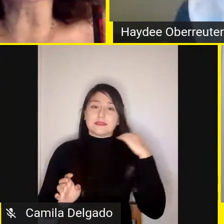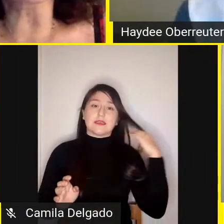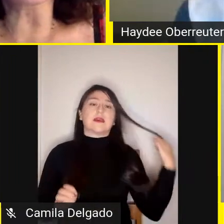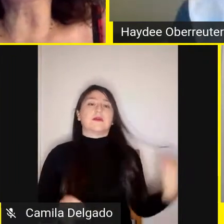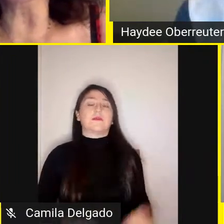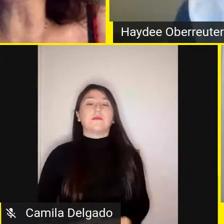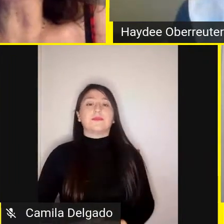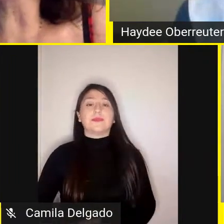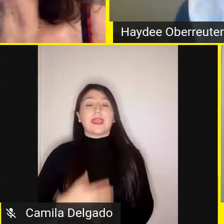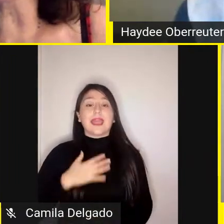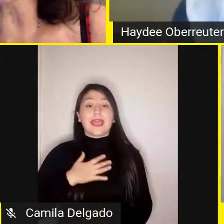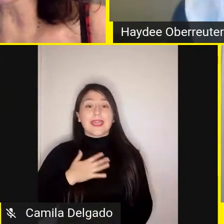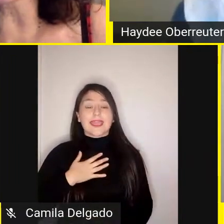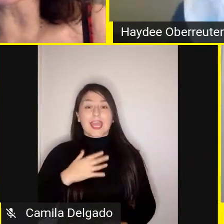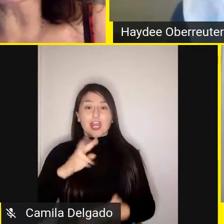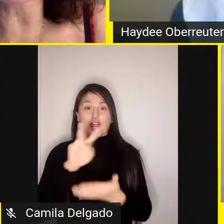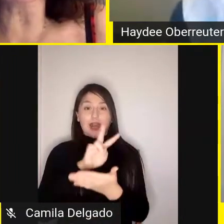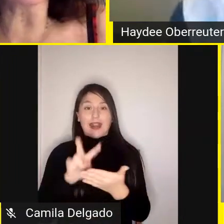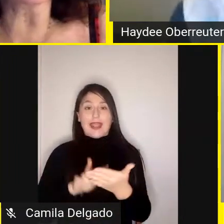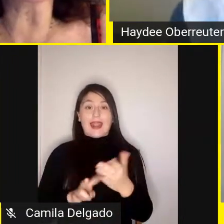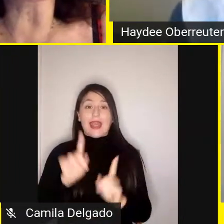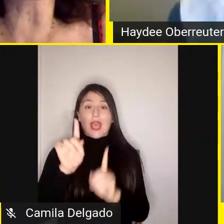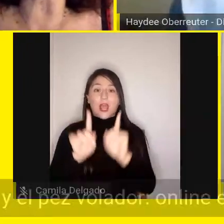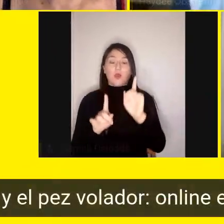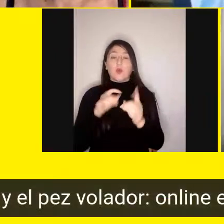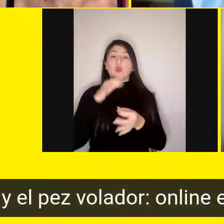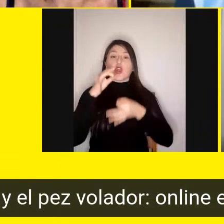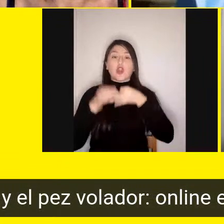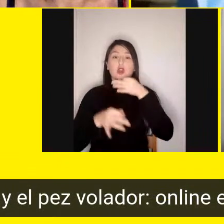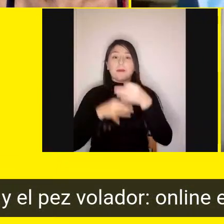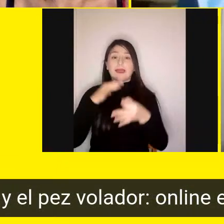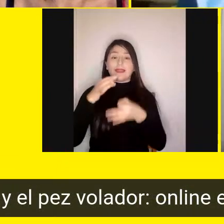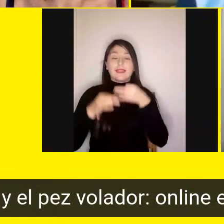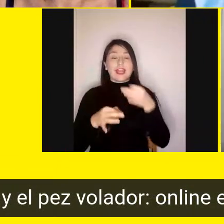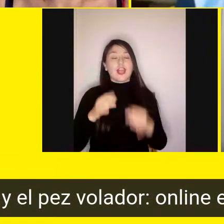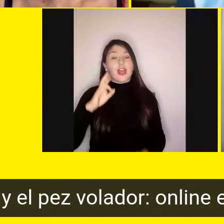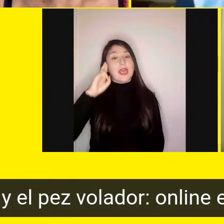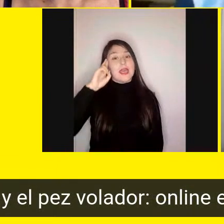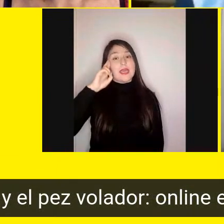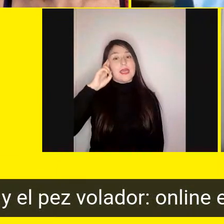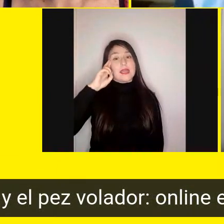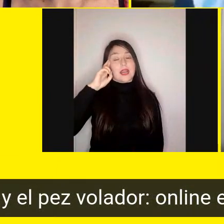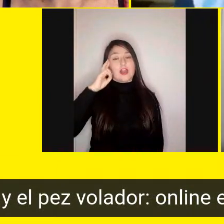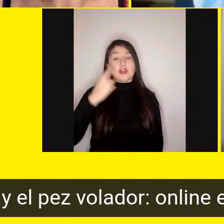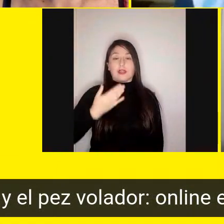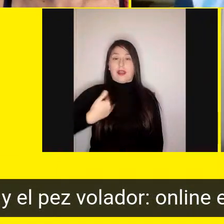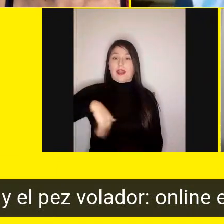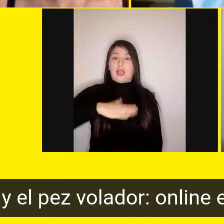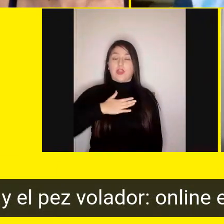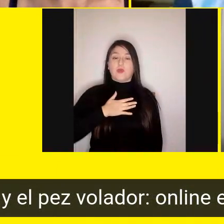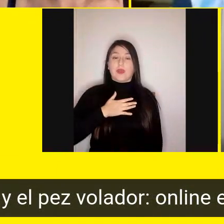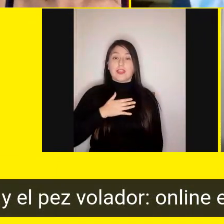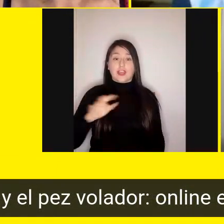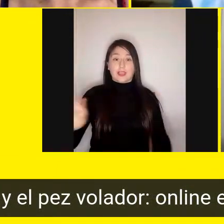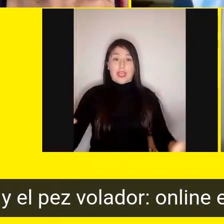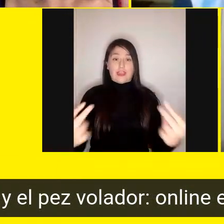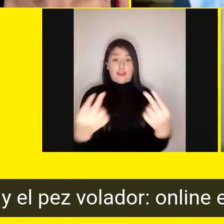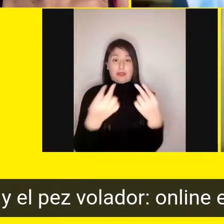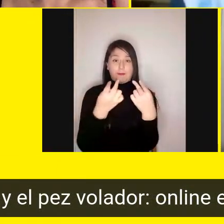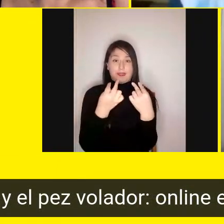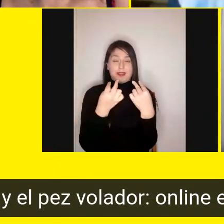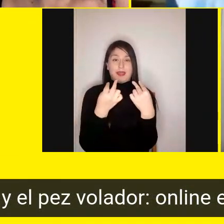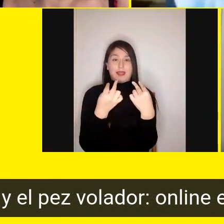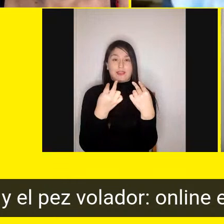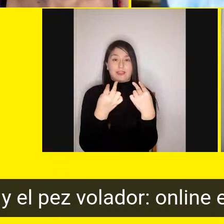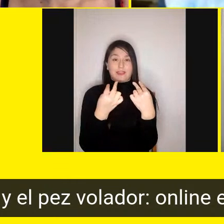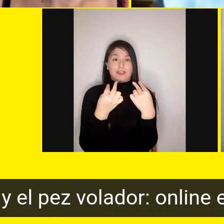Quiero leerles algunos comentarios que tenemos y recordarle a nuestros auditores televidentes, como no sé cómo